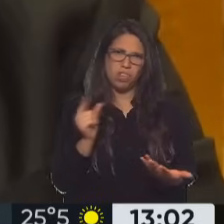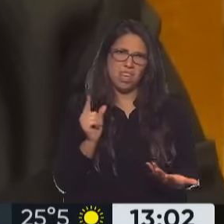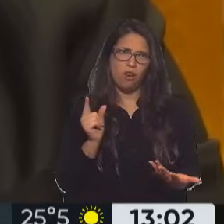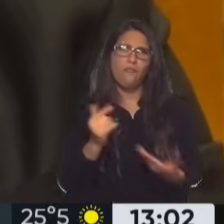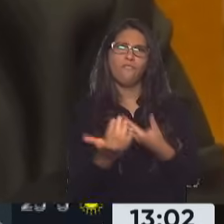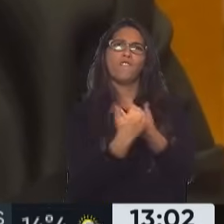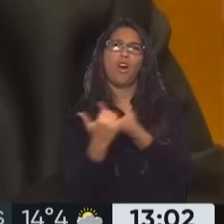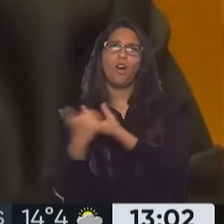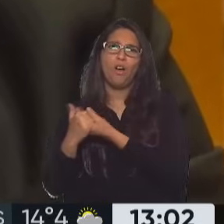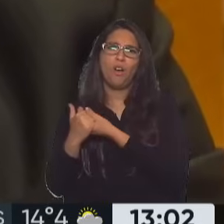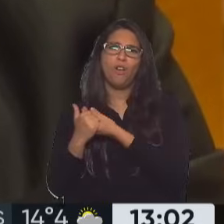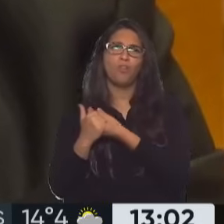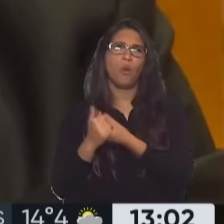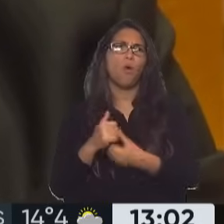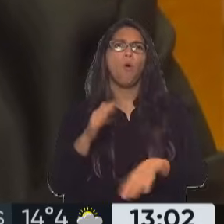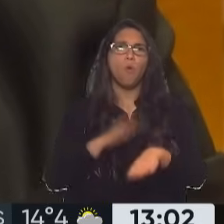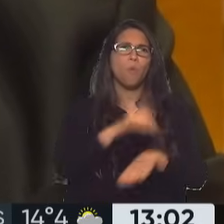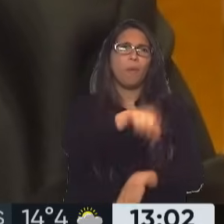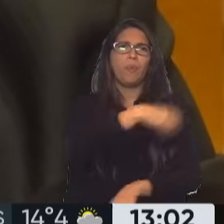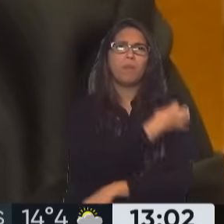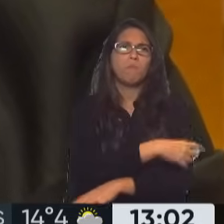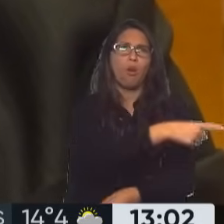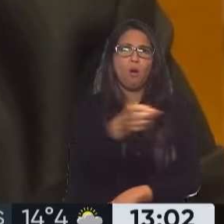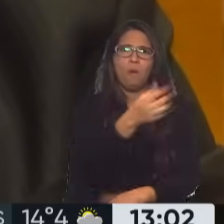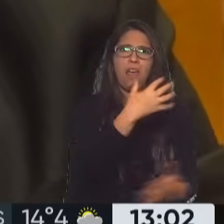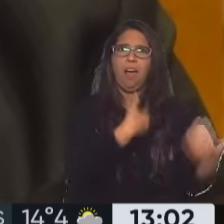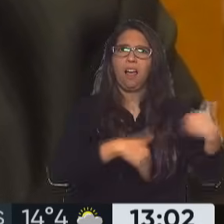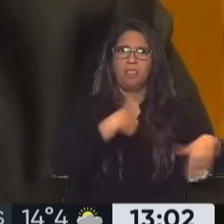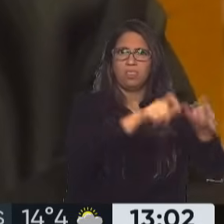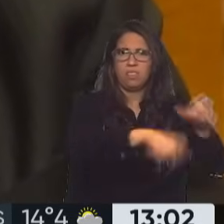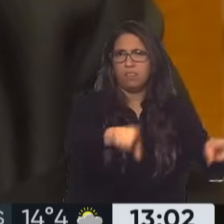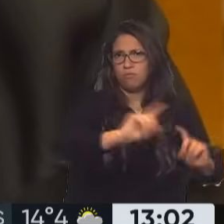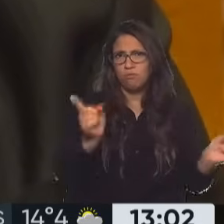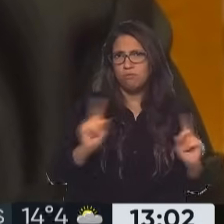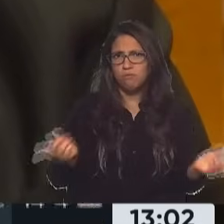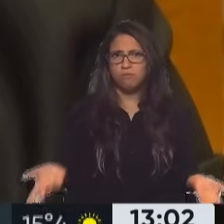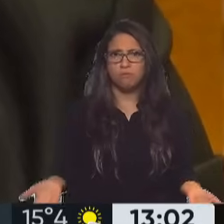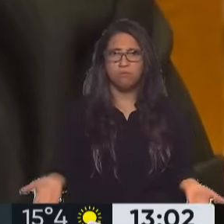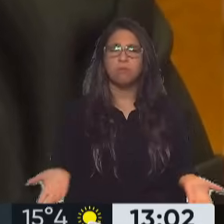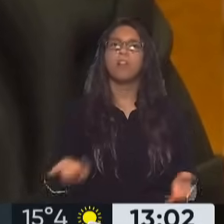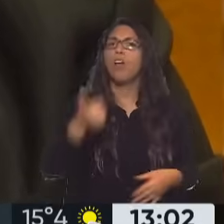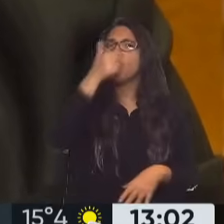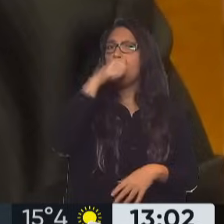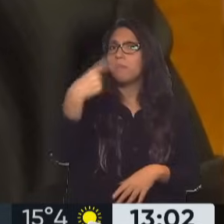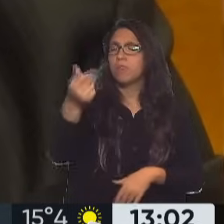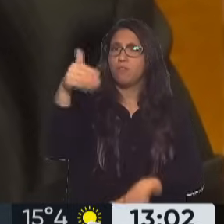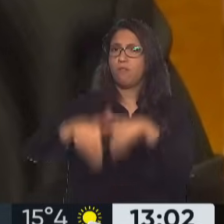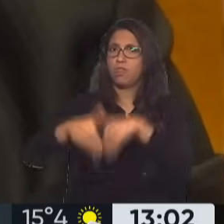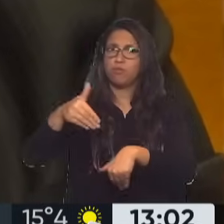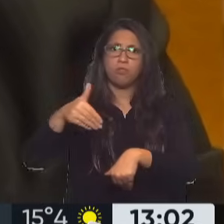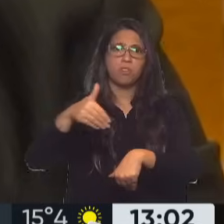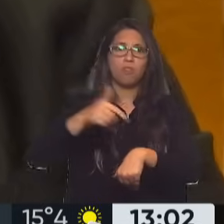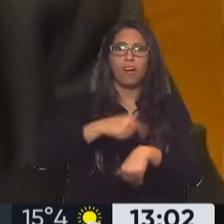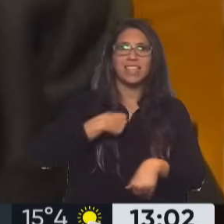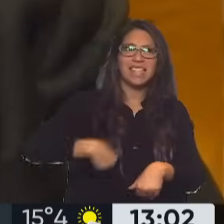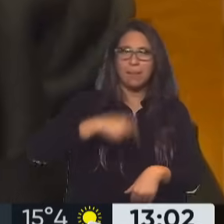votos a costa de la pobreza de los argentinos. ¿Qué le decís a los argentinos que el domingo van a ir a votar? Porque estamos con todo el lío de los horarios de acá de China,